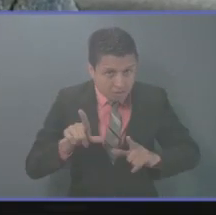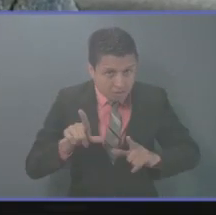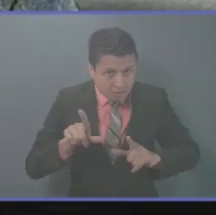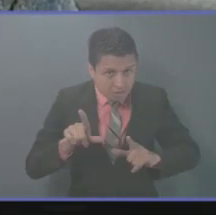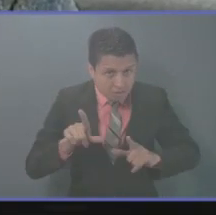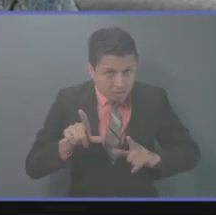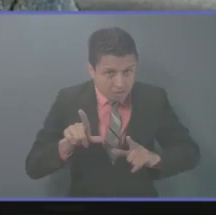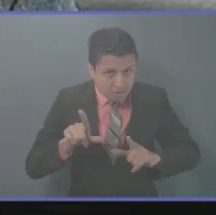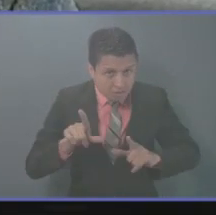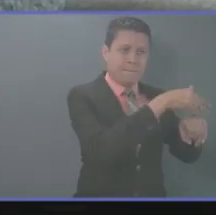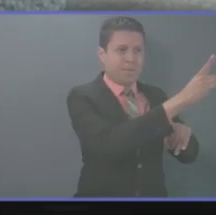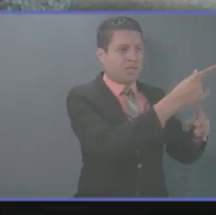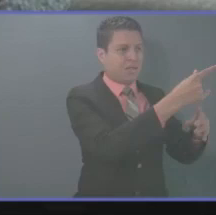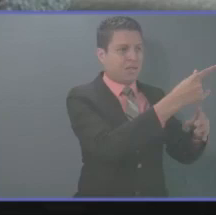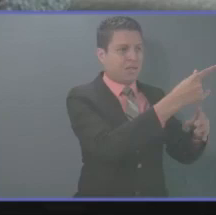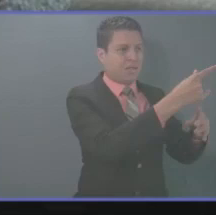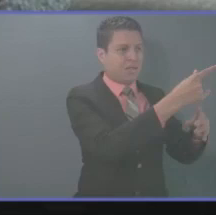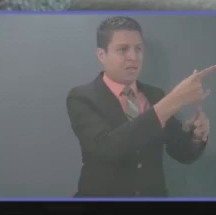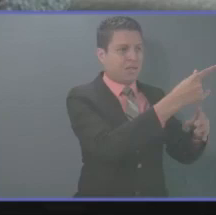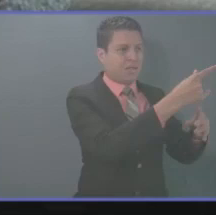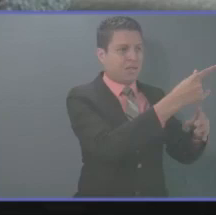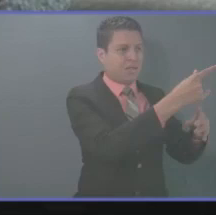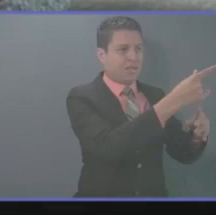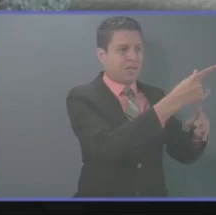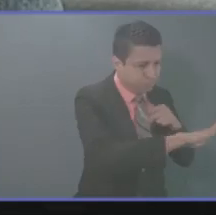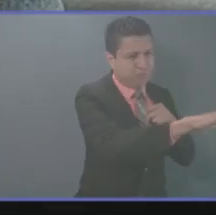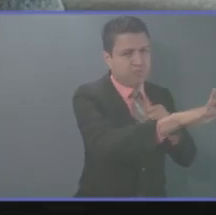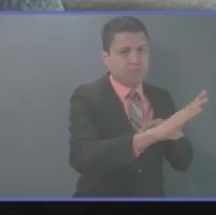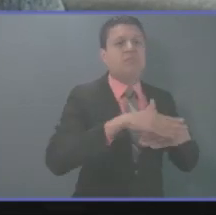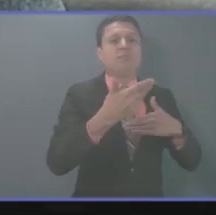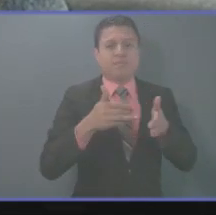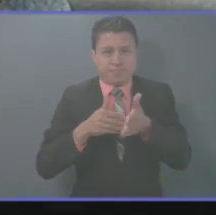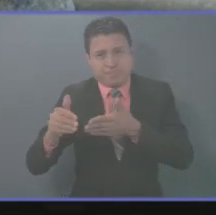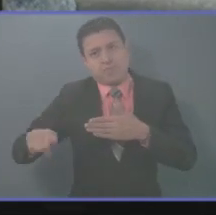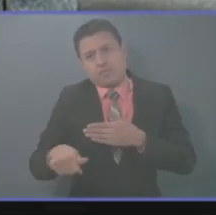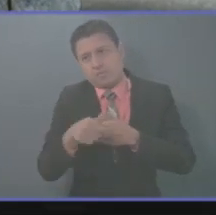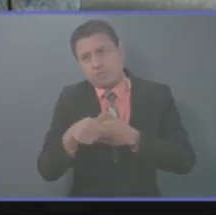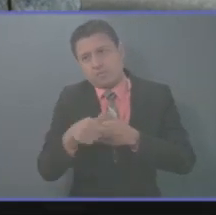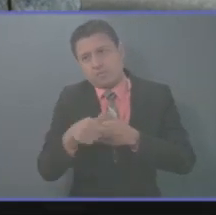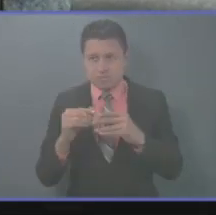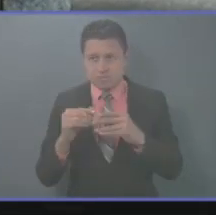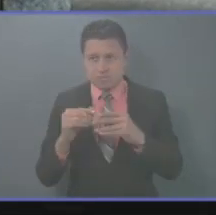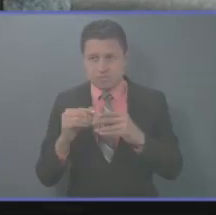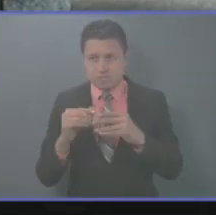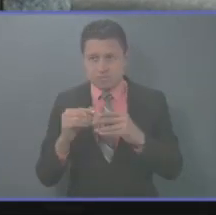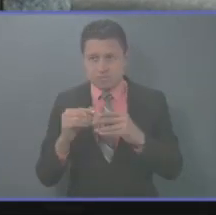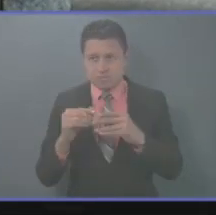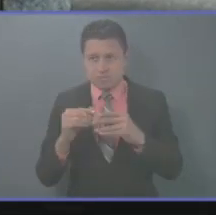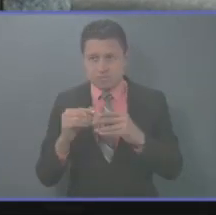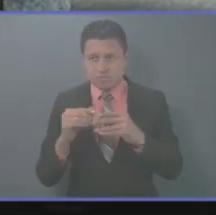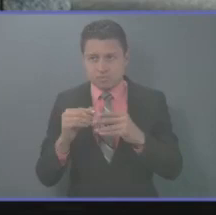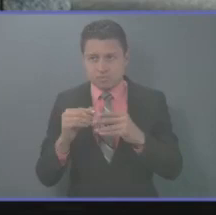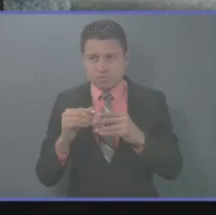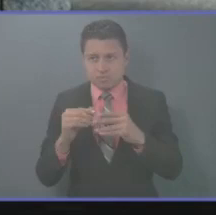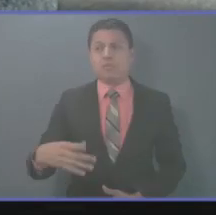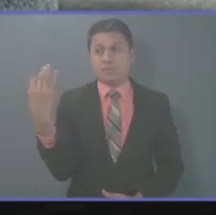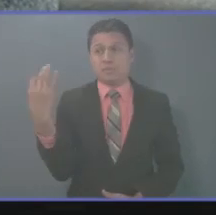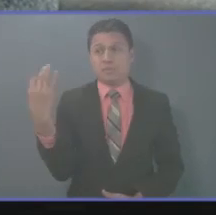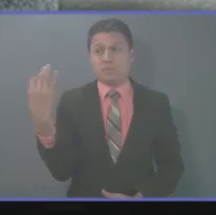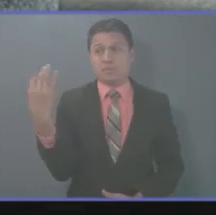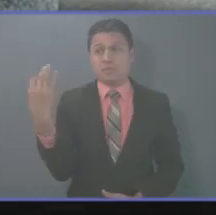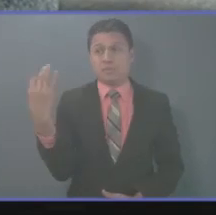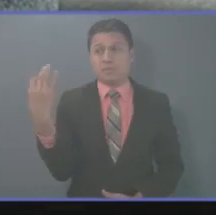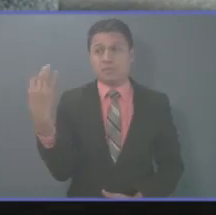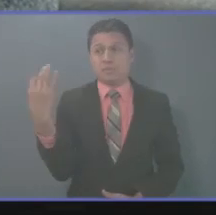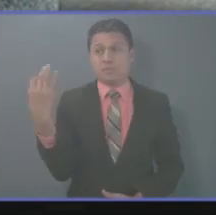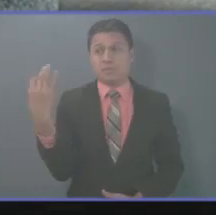metido también son atingentes a la emergencia y no se pueden subvalorar porque tienen trabajo del grupo